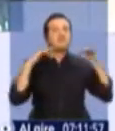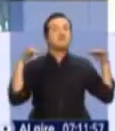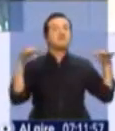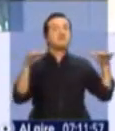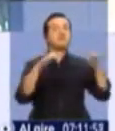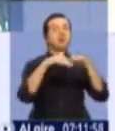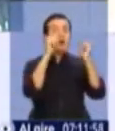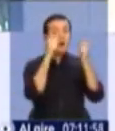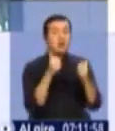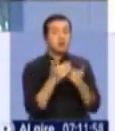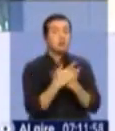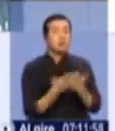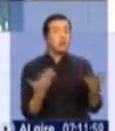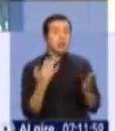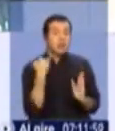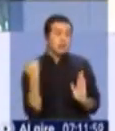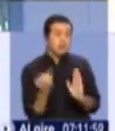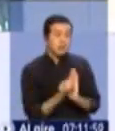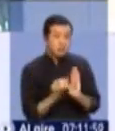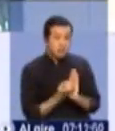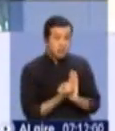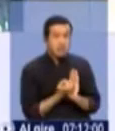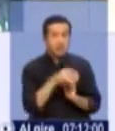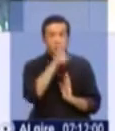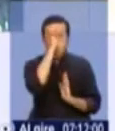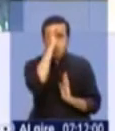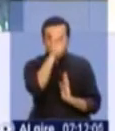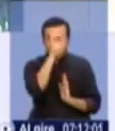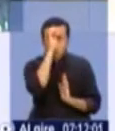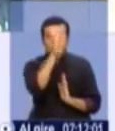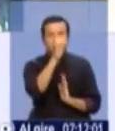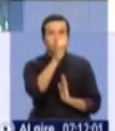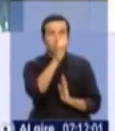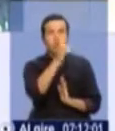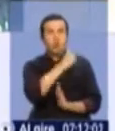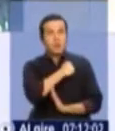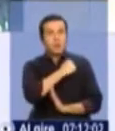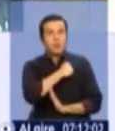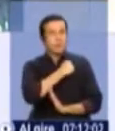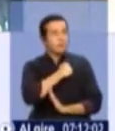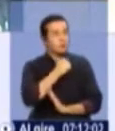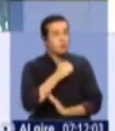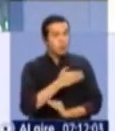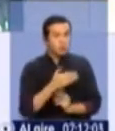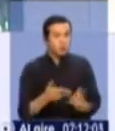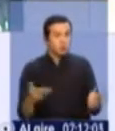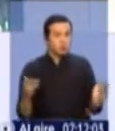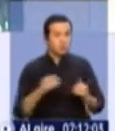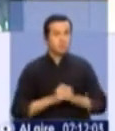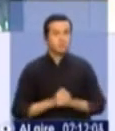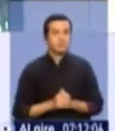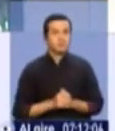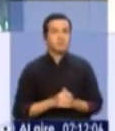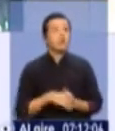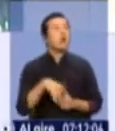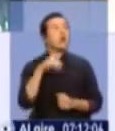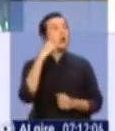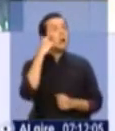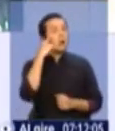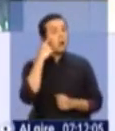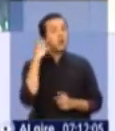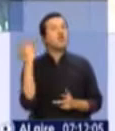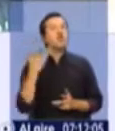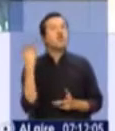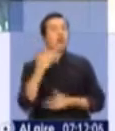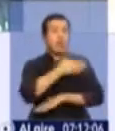ver con la identidad cultura con el patrimonio se va a dar en las calles la